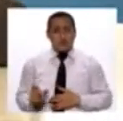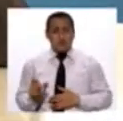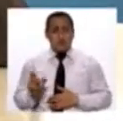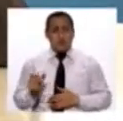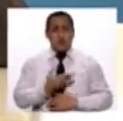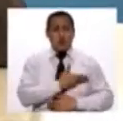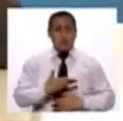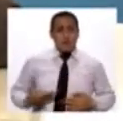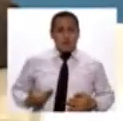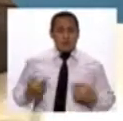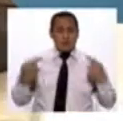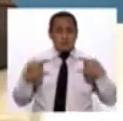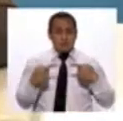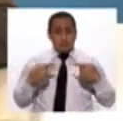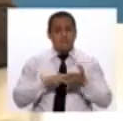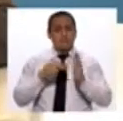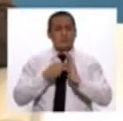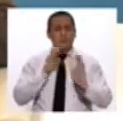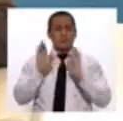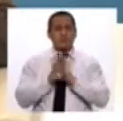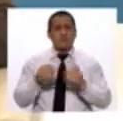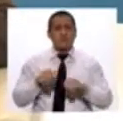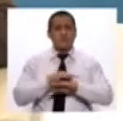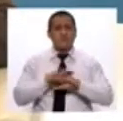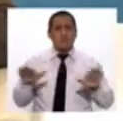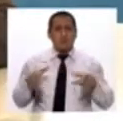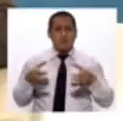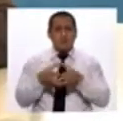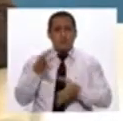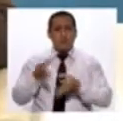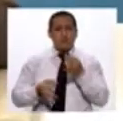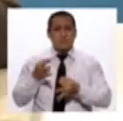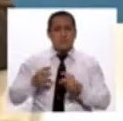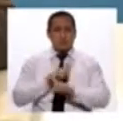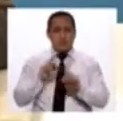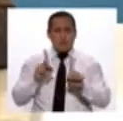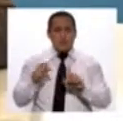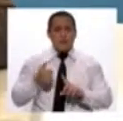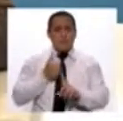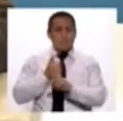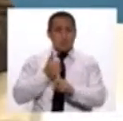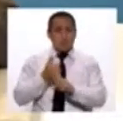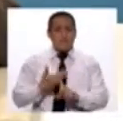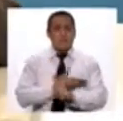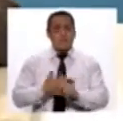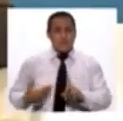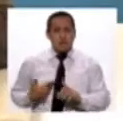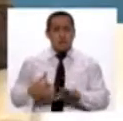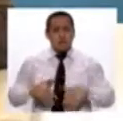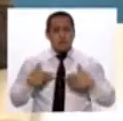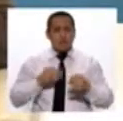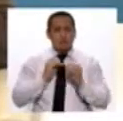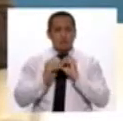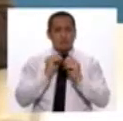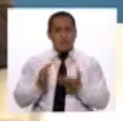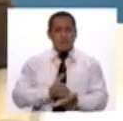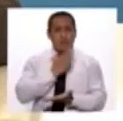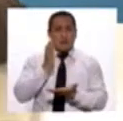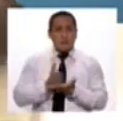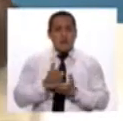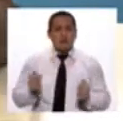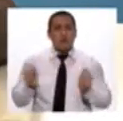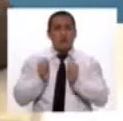ciudadano con el Estado necesariamente deba acabar en el Poder Judicial. El propio Estado puede solucionar el conflicto